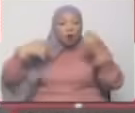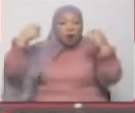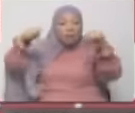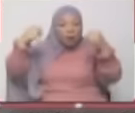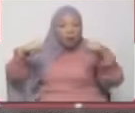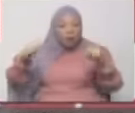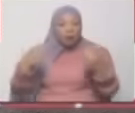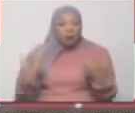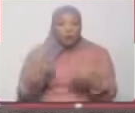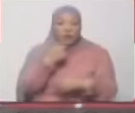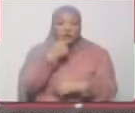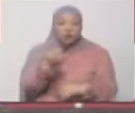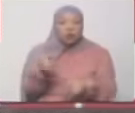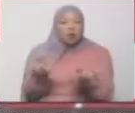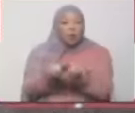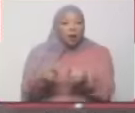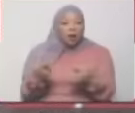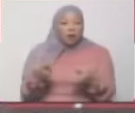¿verdad? Eso es como un matrimonio,